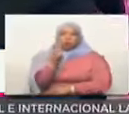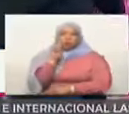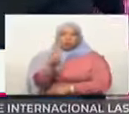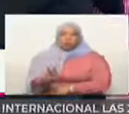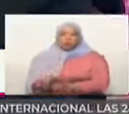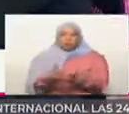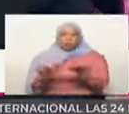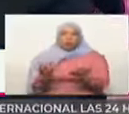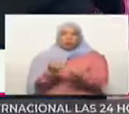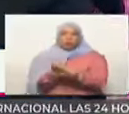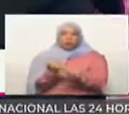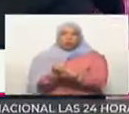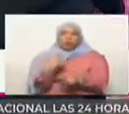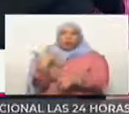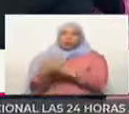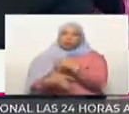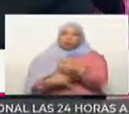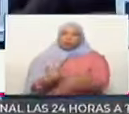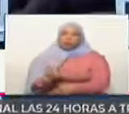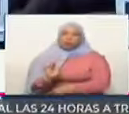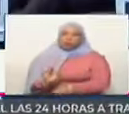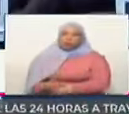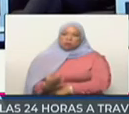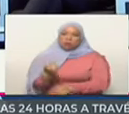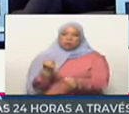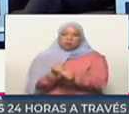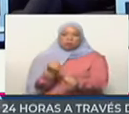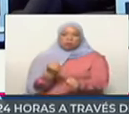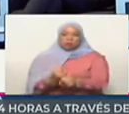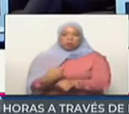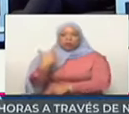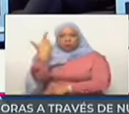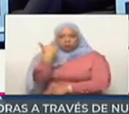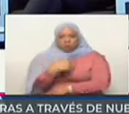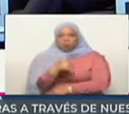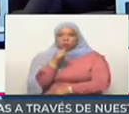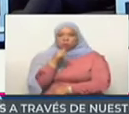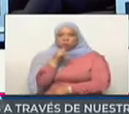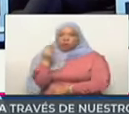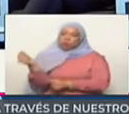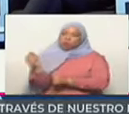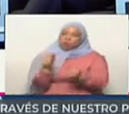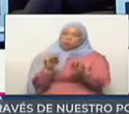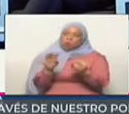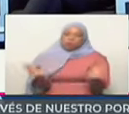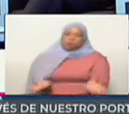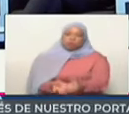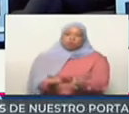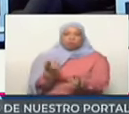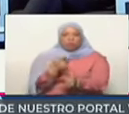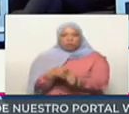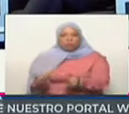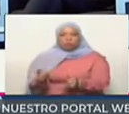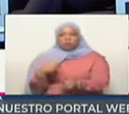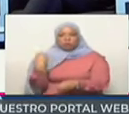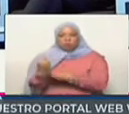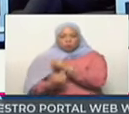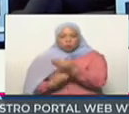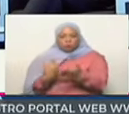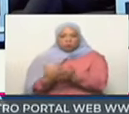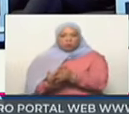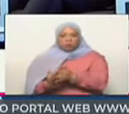libro ni en un documento, la primera persona que yo escuché de hablar del mundo multipolar fue